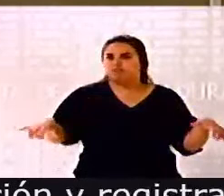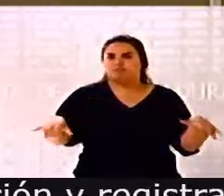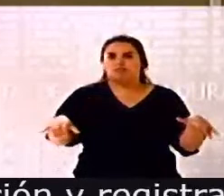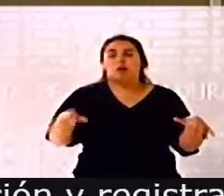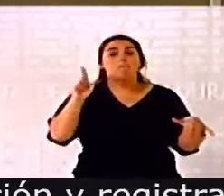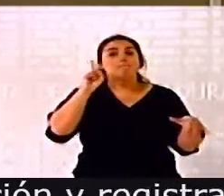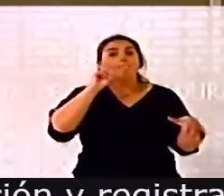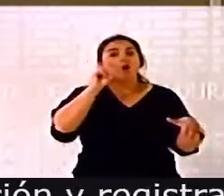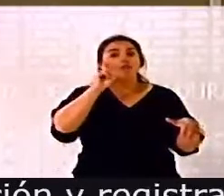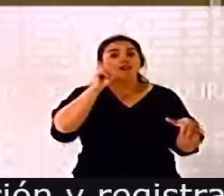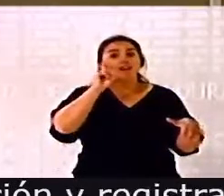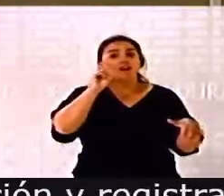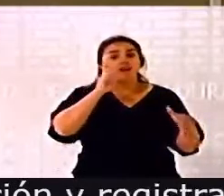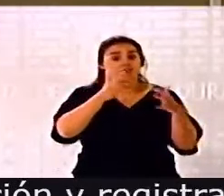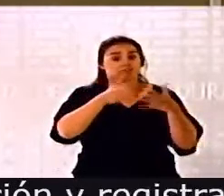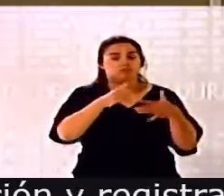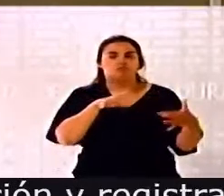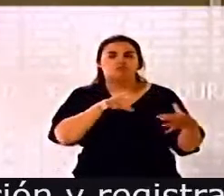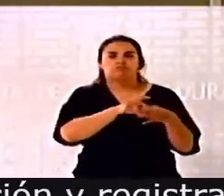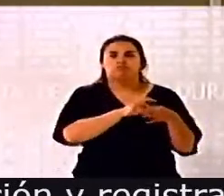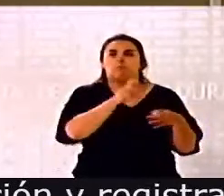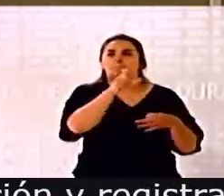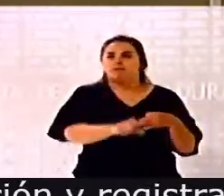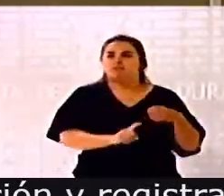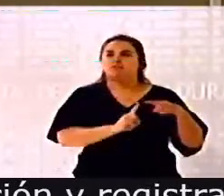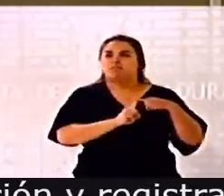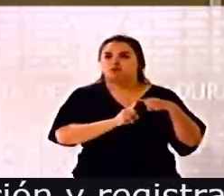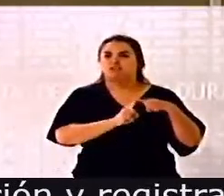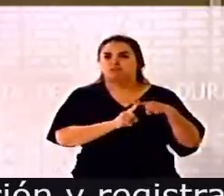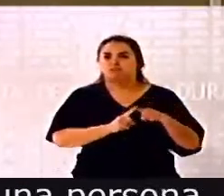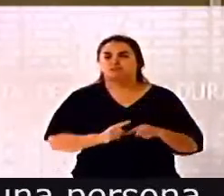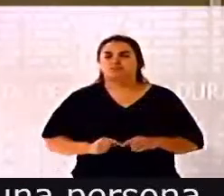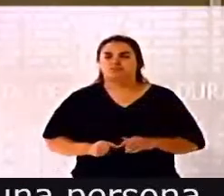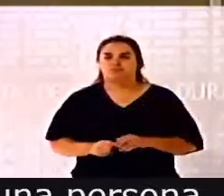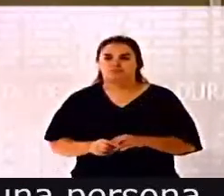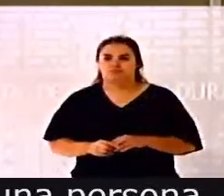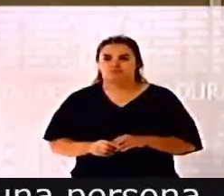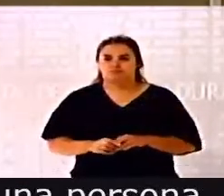móvil pertenece a una persona que ha dado positivo.